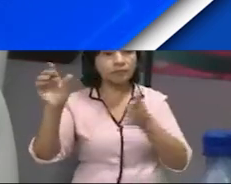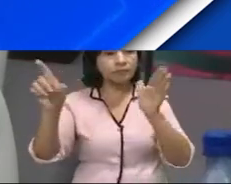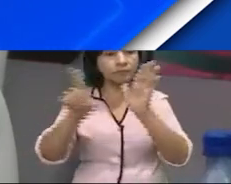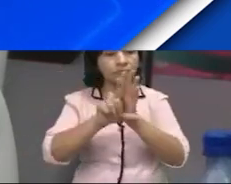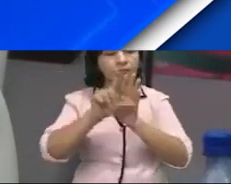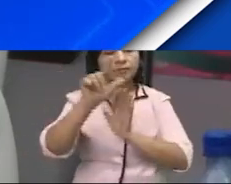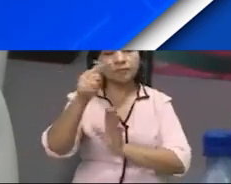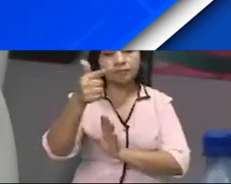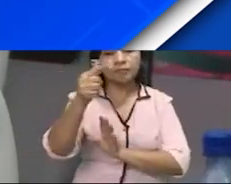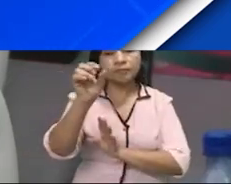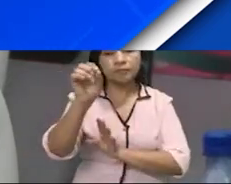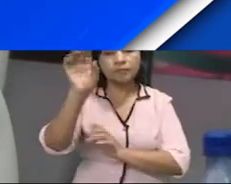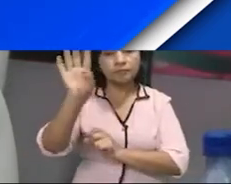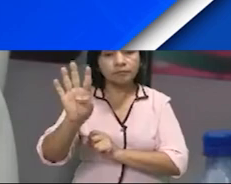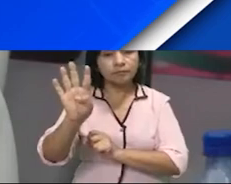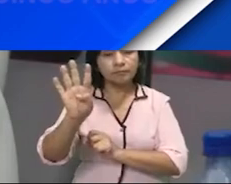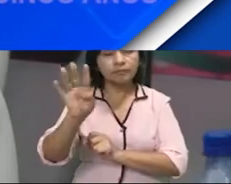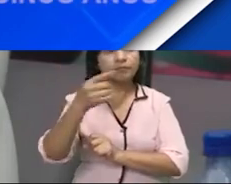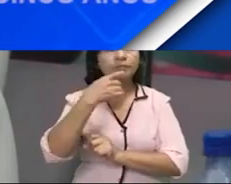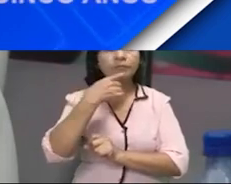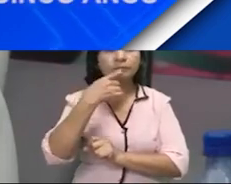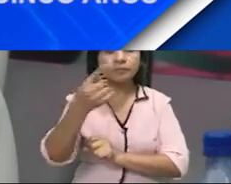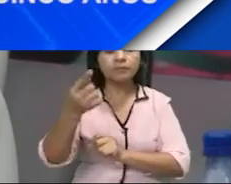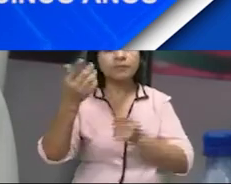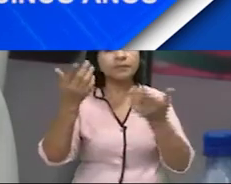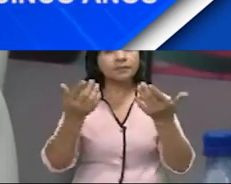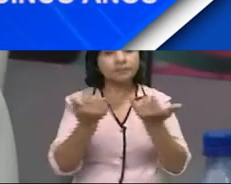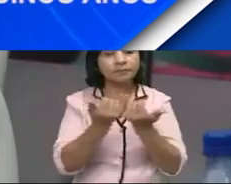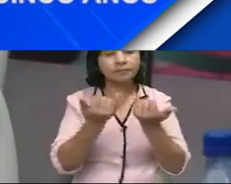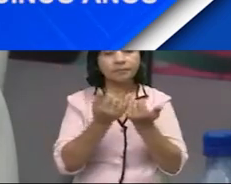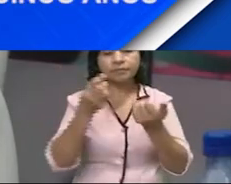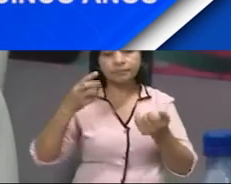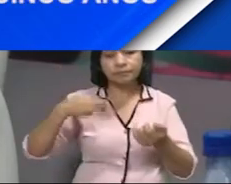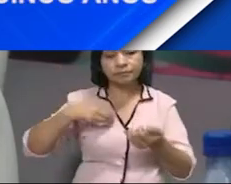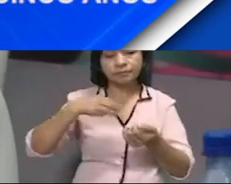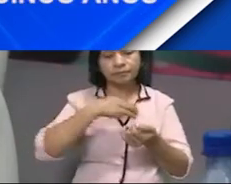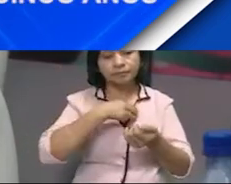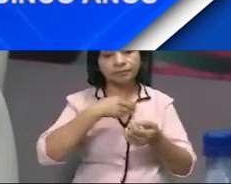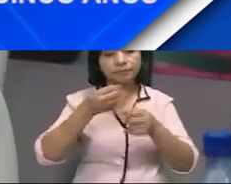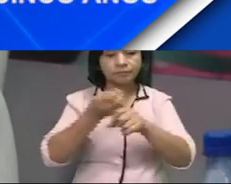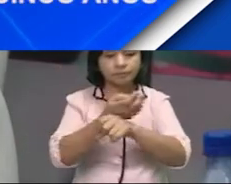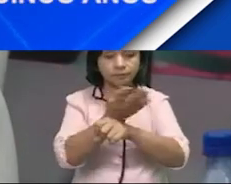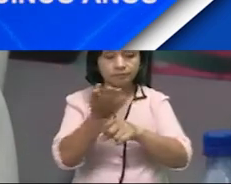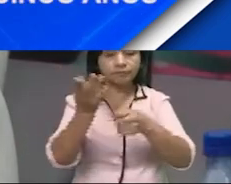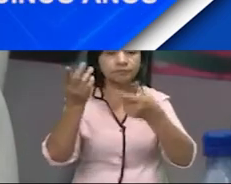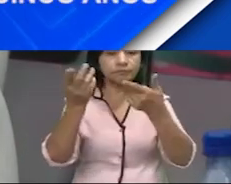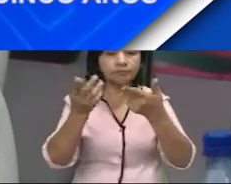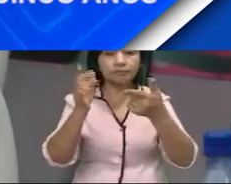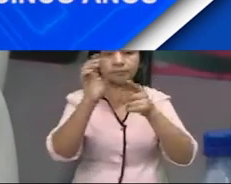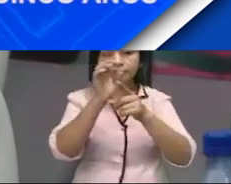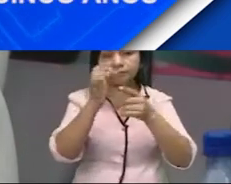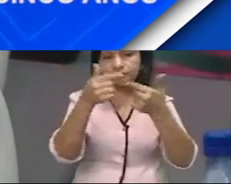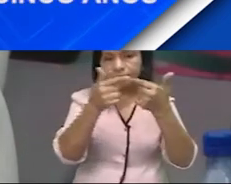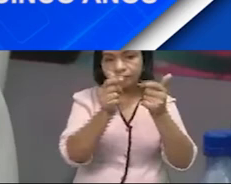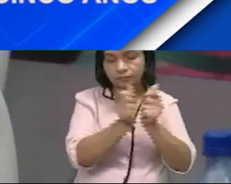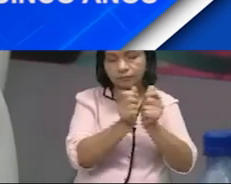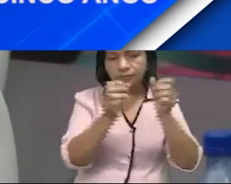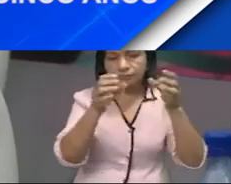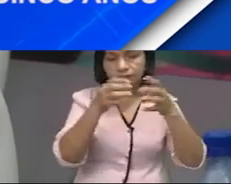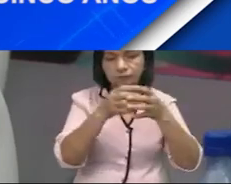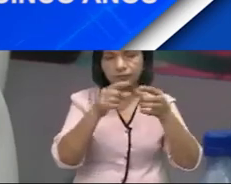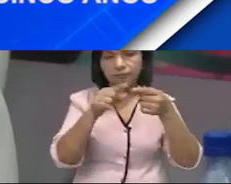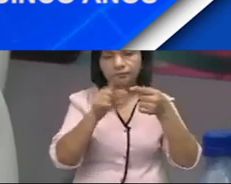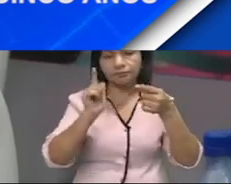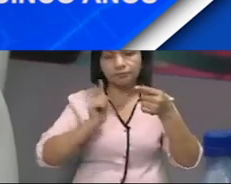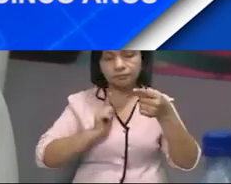número 704 disponen lo pertinente a los miembros del Consejo, siendo un órgano colegiado